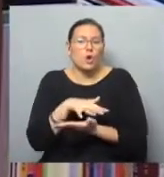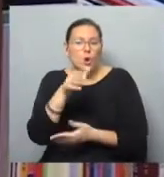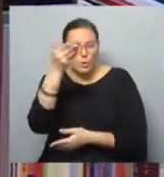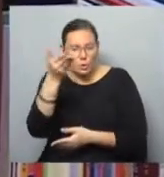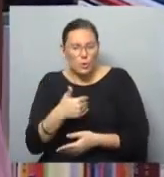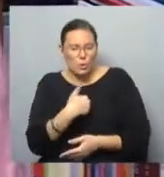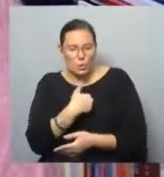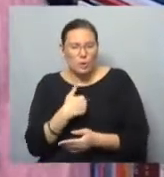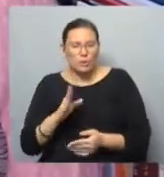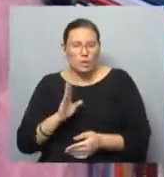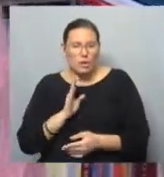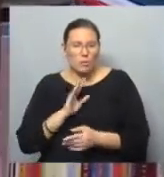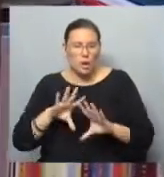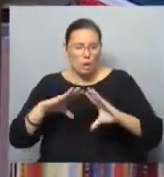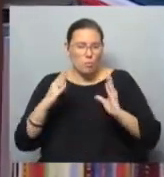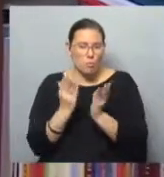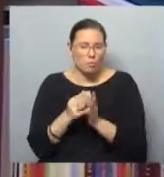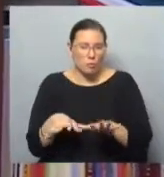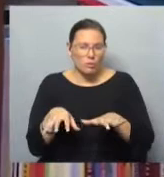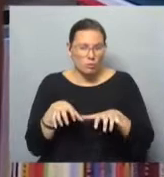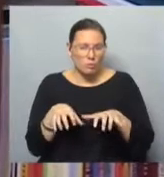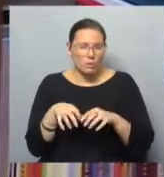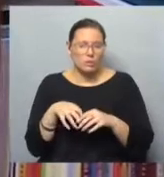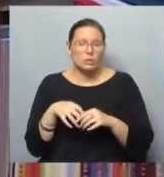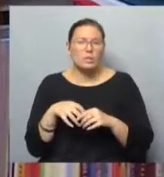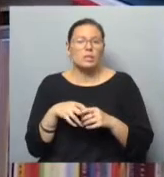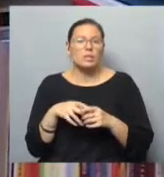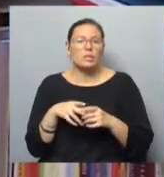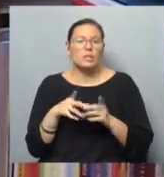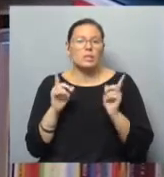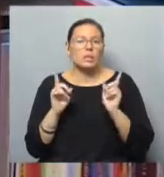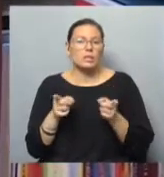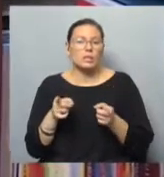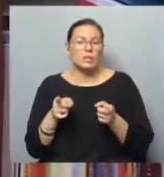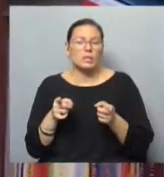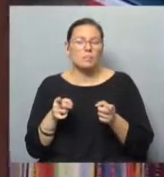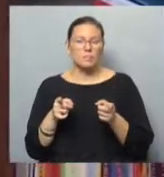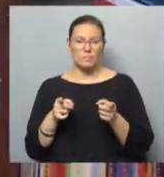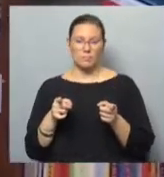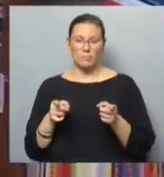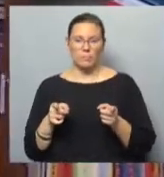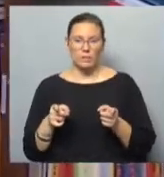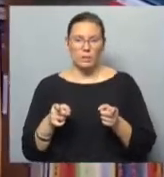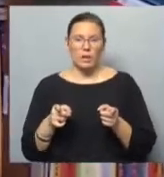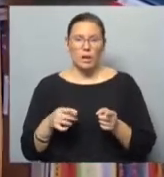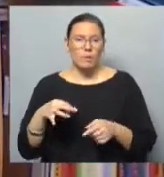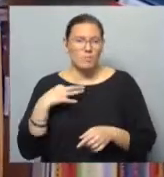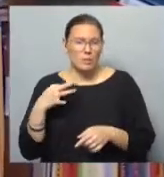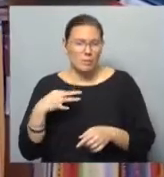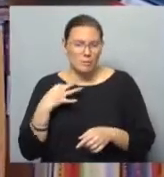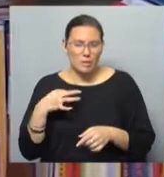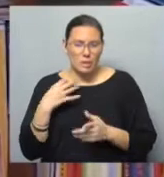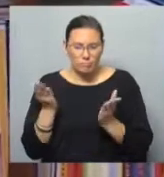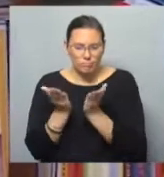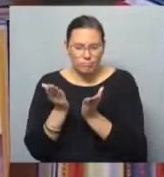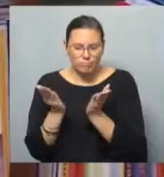mujer en el mundo en que vivimos y también de que toda mi vida, mientras estudiaba en